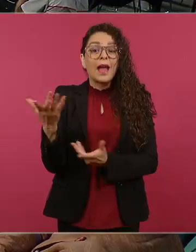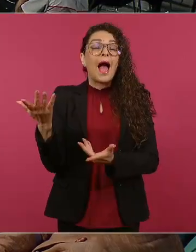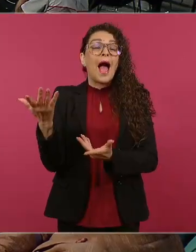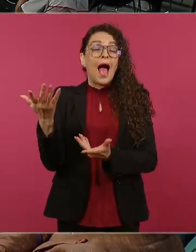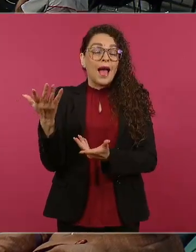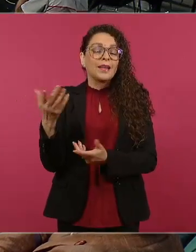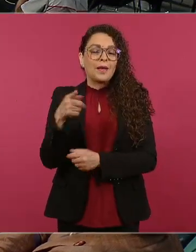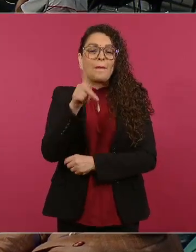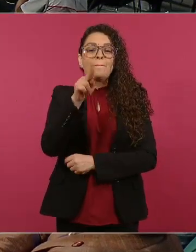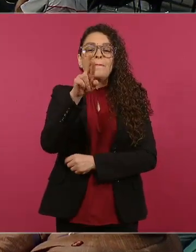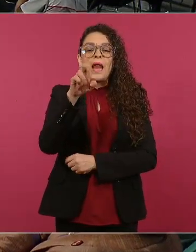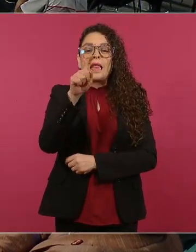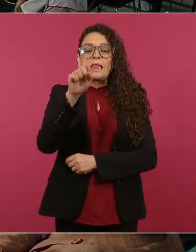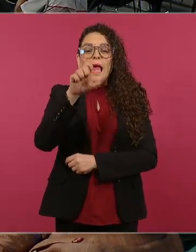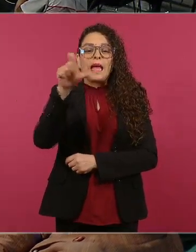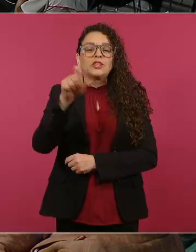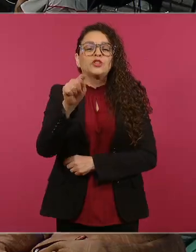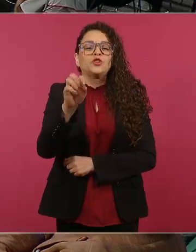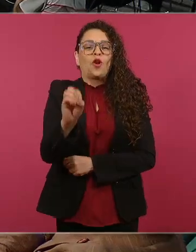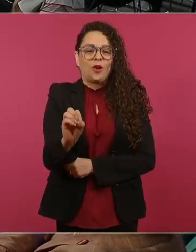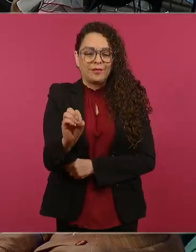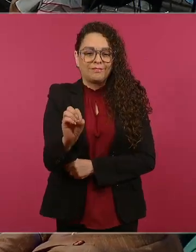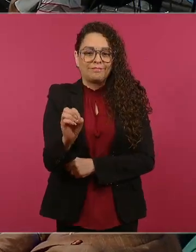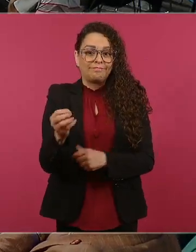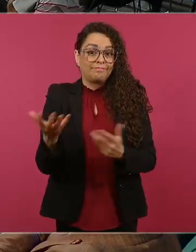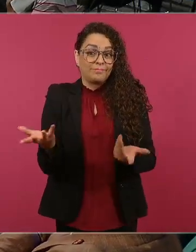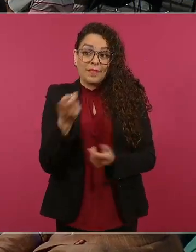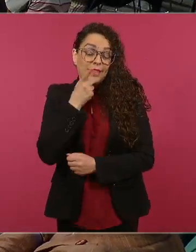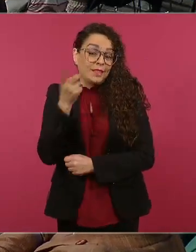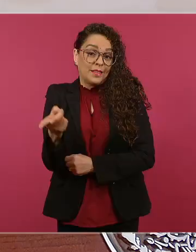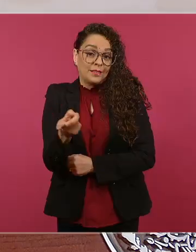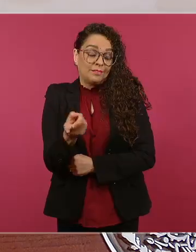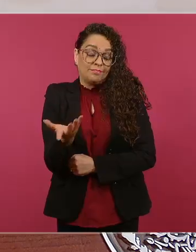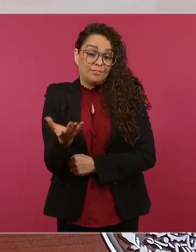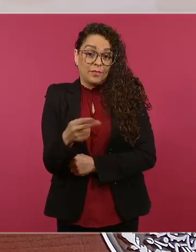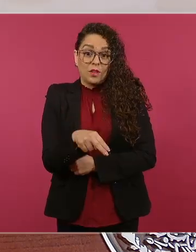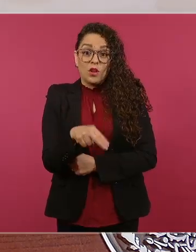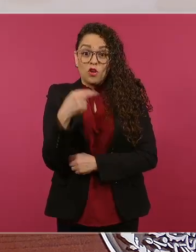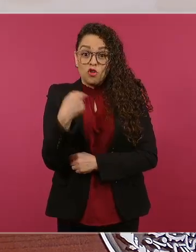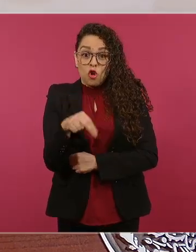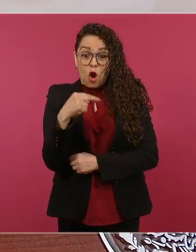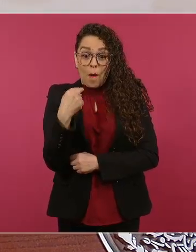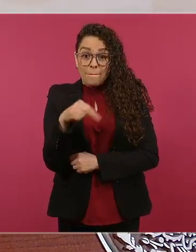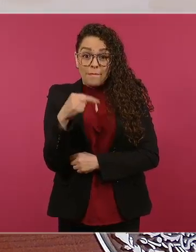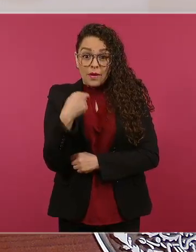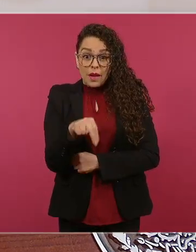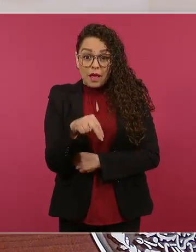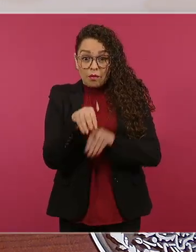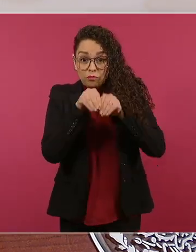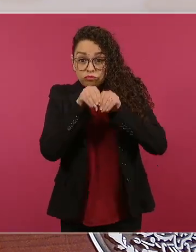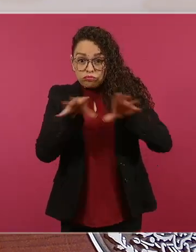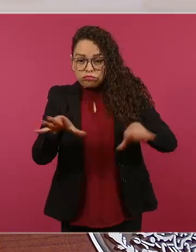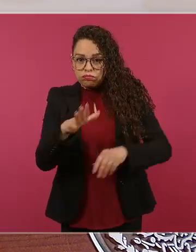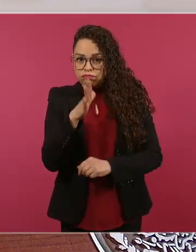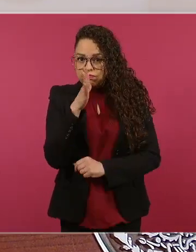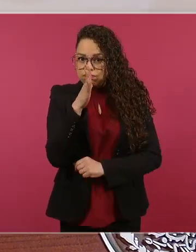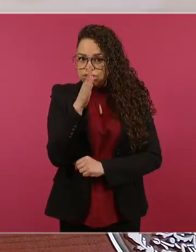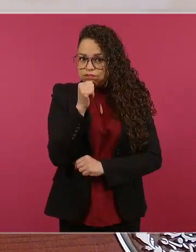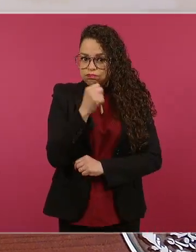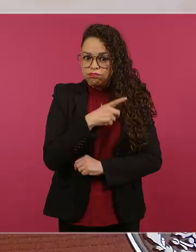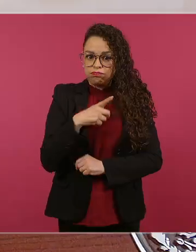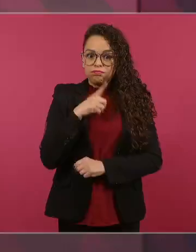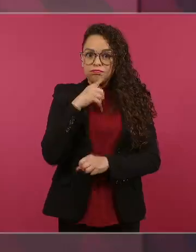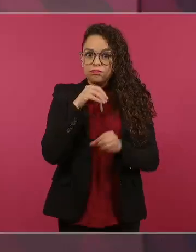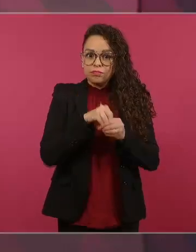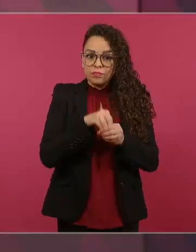No puedes dar a conocer los nombres Entonces tienes que